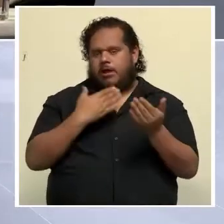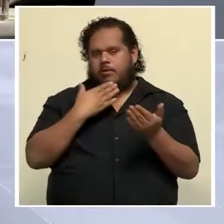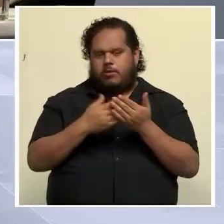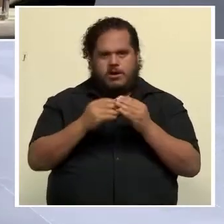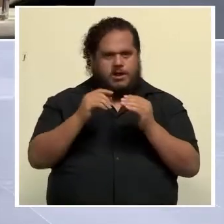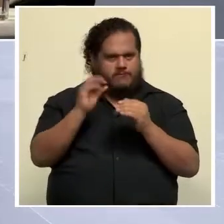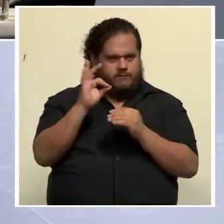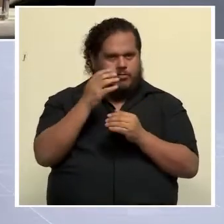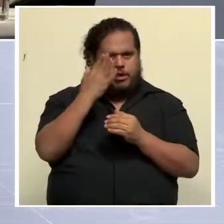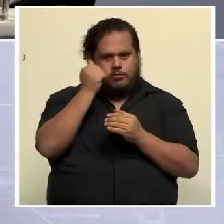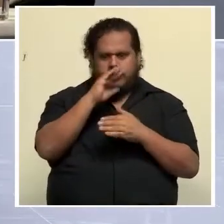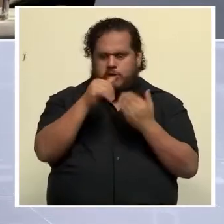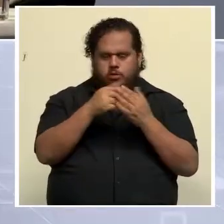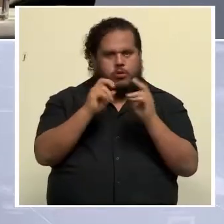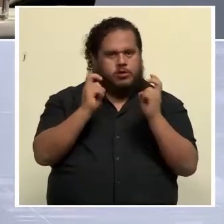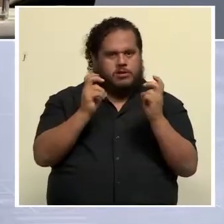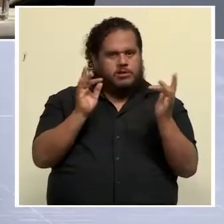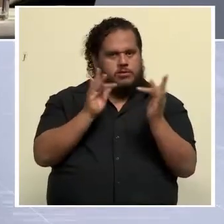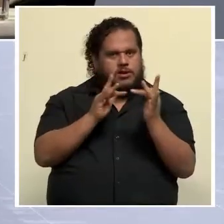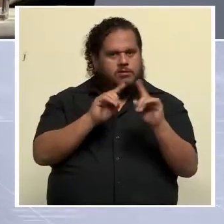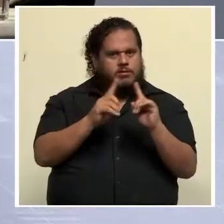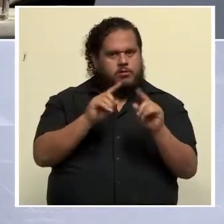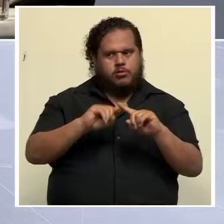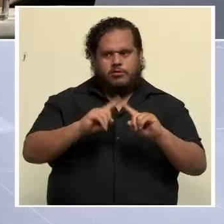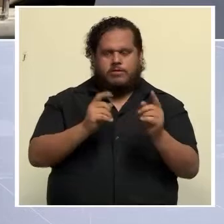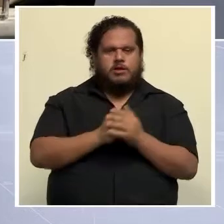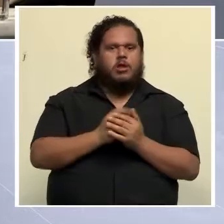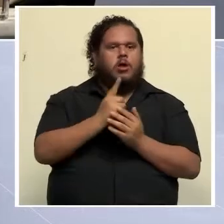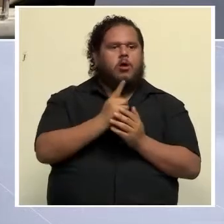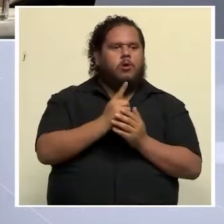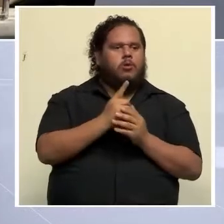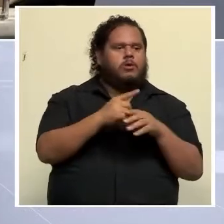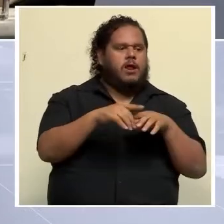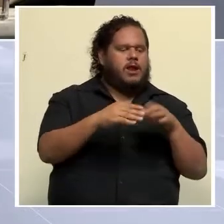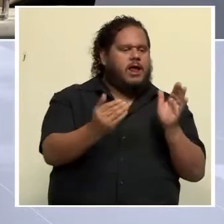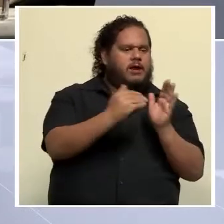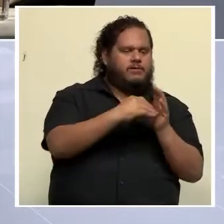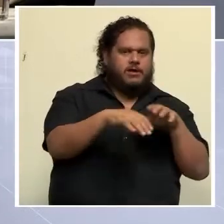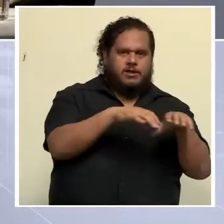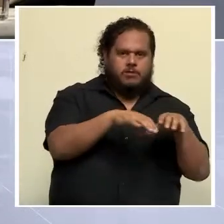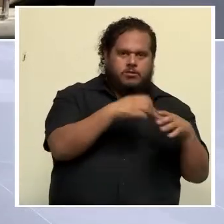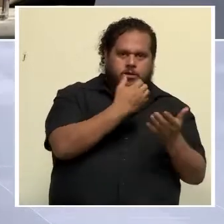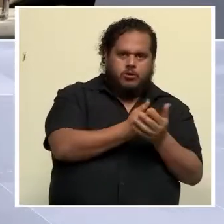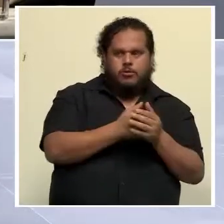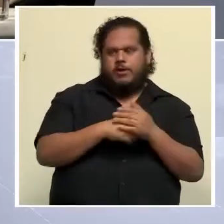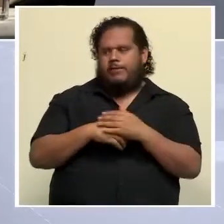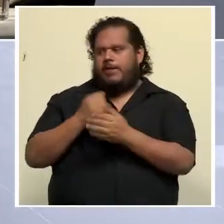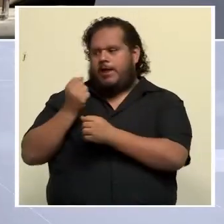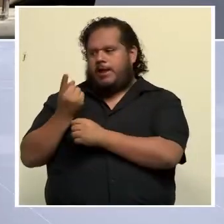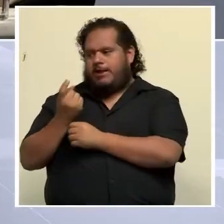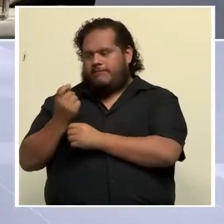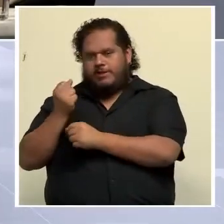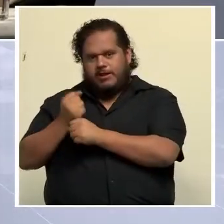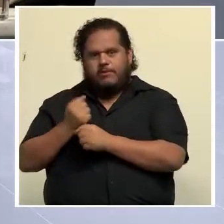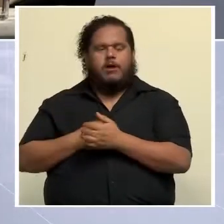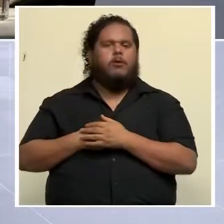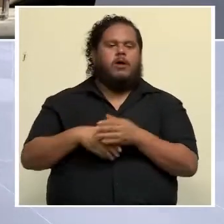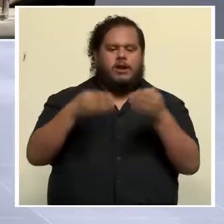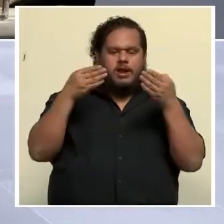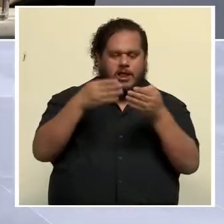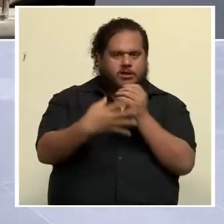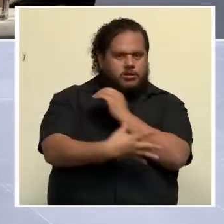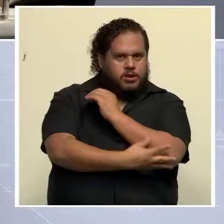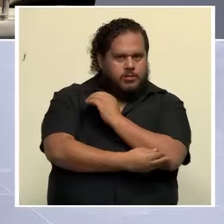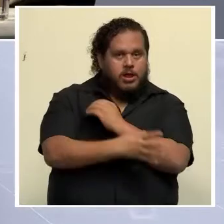temas que están todos diferentes. Una cosa es reactivación económica, otra cosa es desempleo, otra cosa es atención de la pobreza